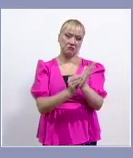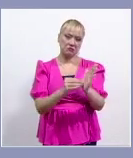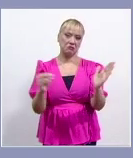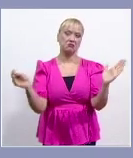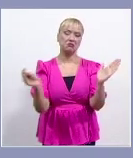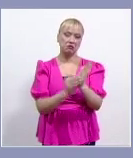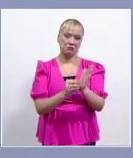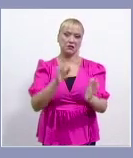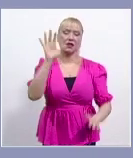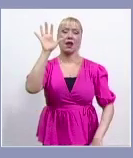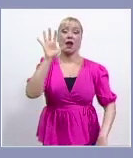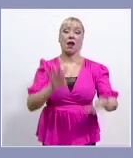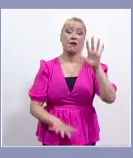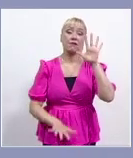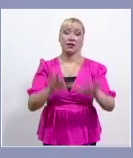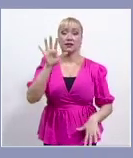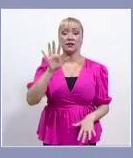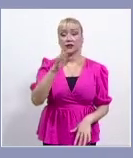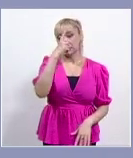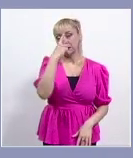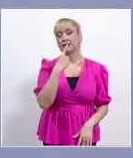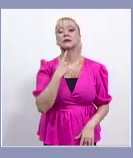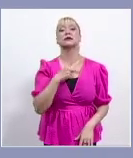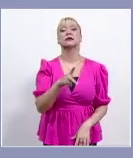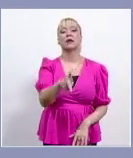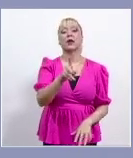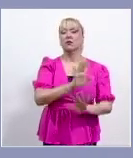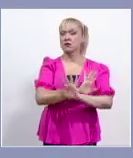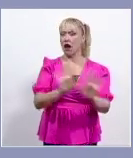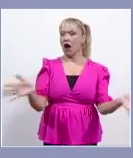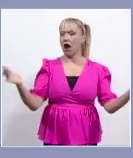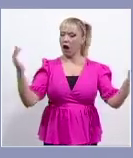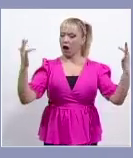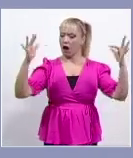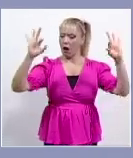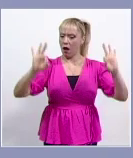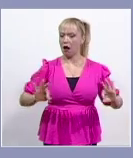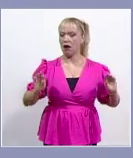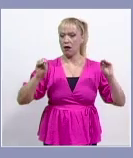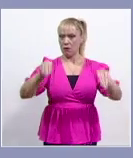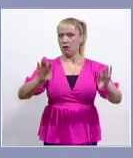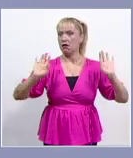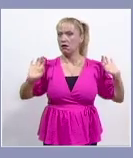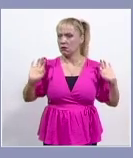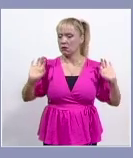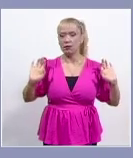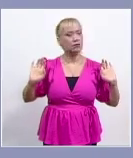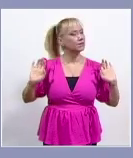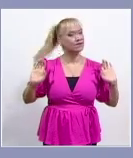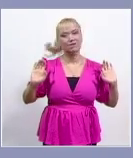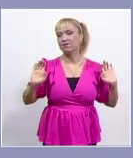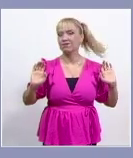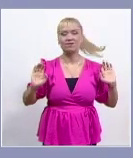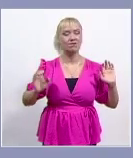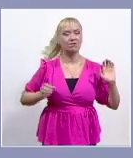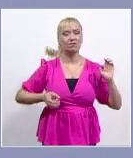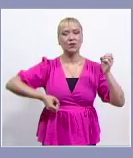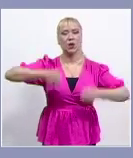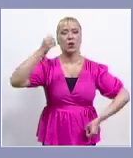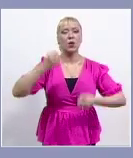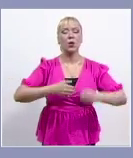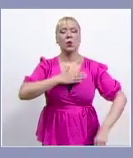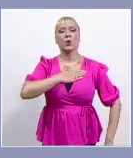a veces pretende disfrazarse con cuotas de género. Nuestra tarea es impartir justicia